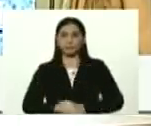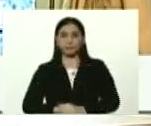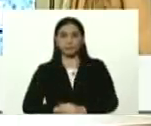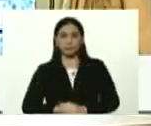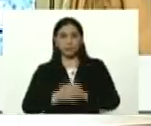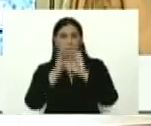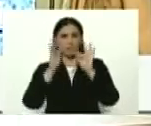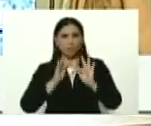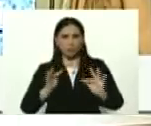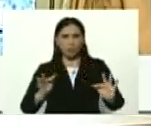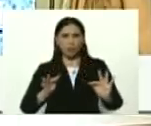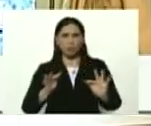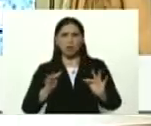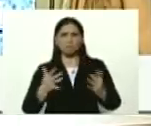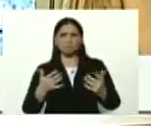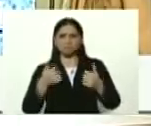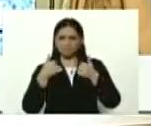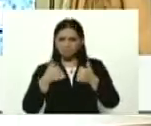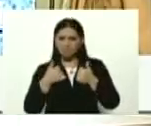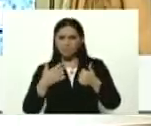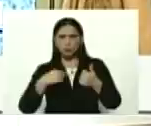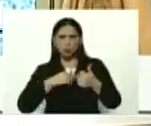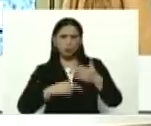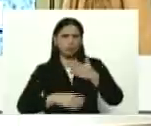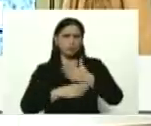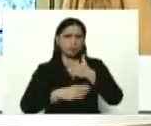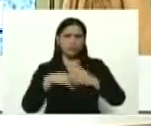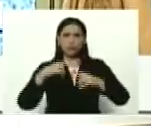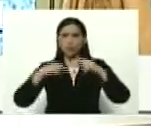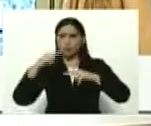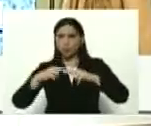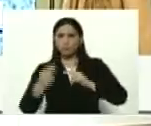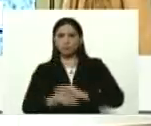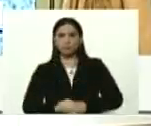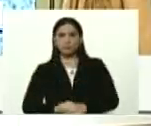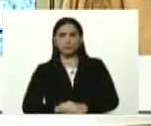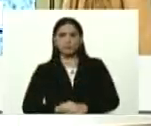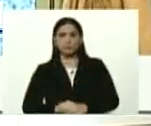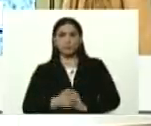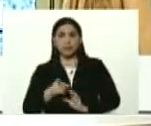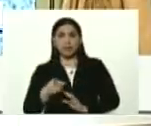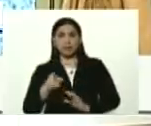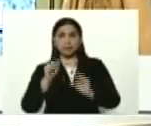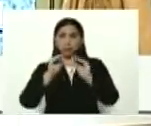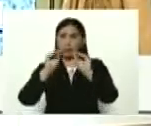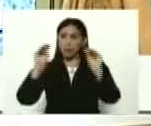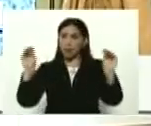manera sistemática, vayamos construyéndola. Y